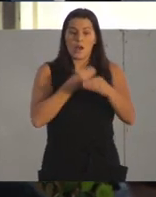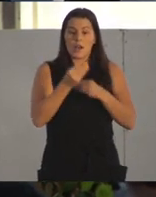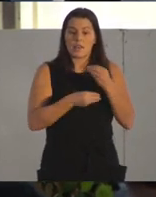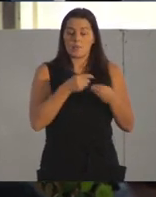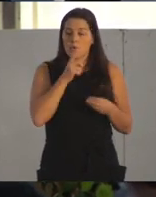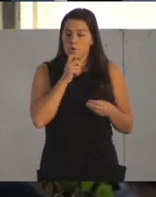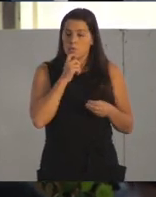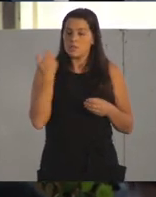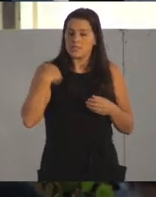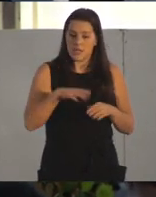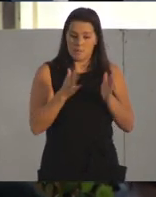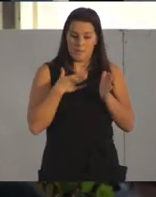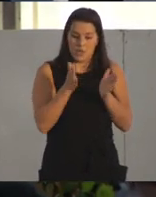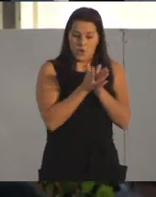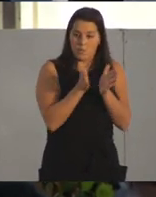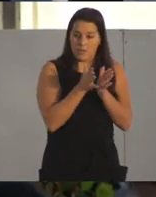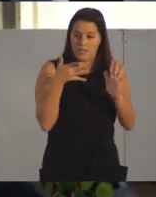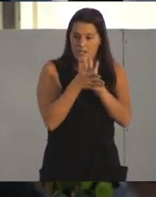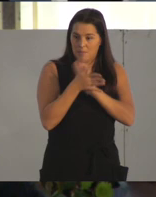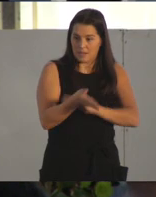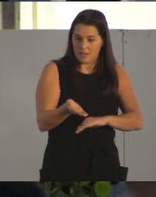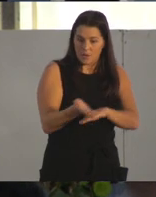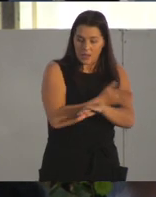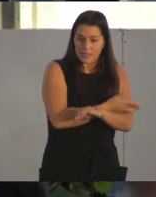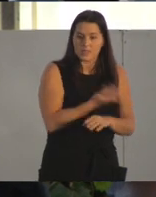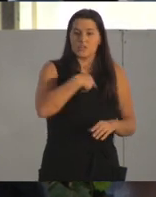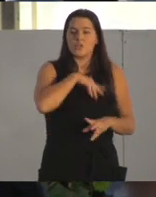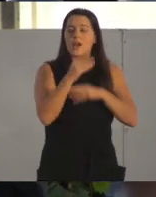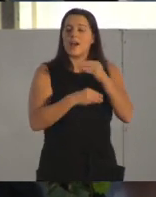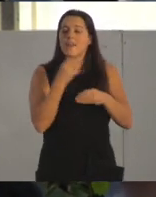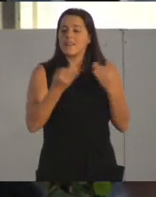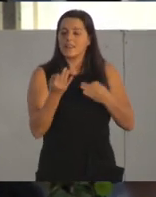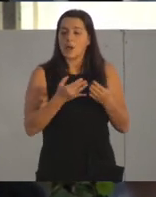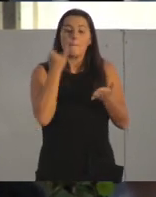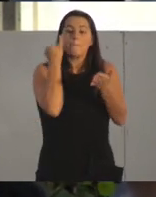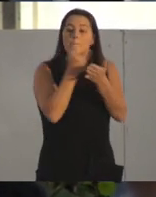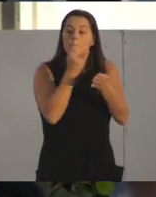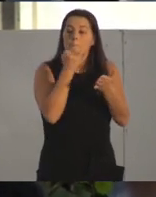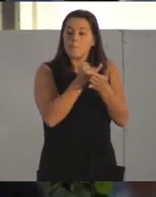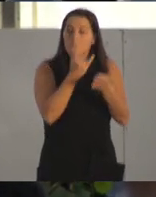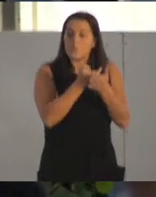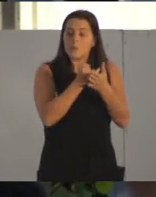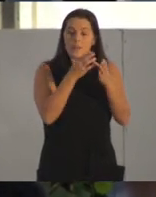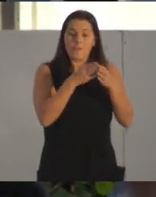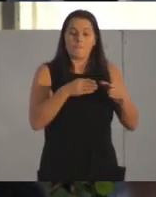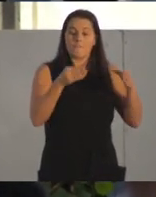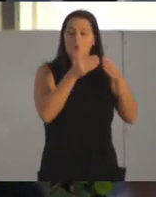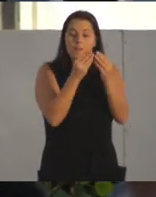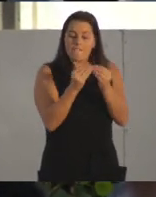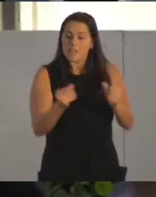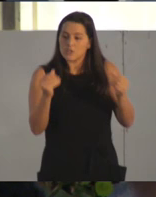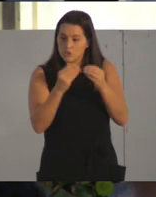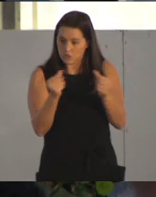ella anteriormente, vamos a tener que realizar una prueba de volumen-viscosidad en el que nos va a decir claramente